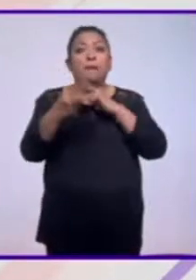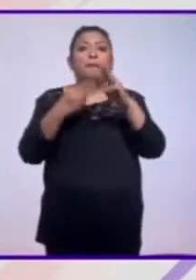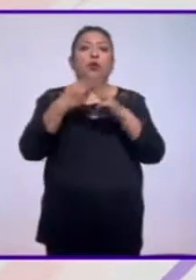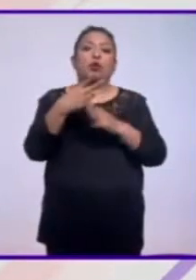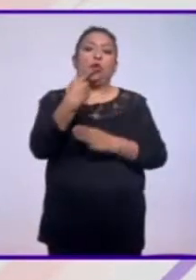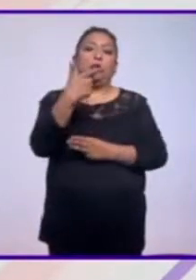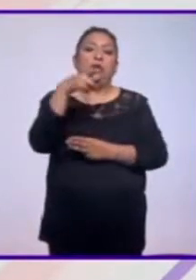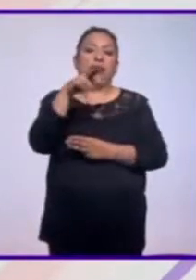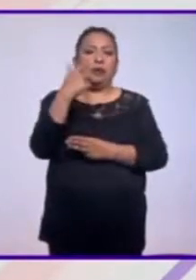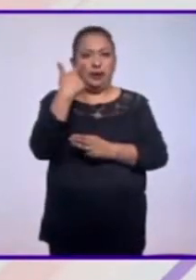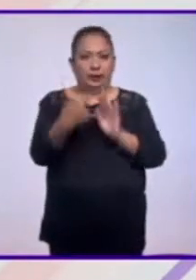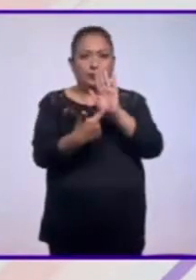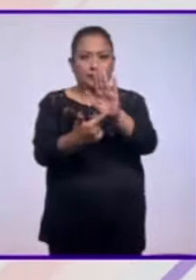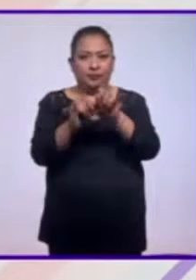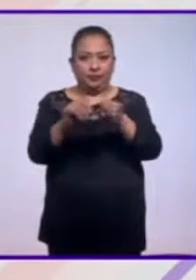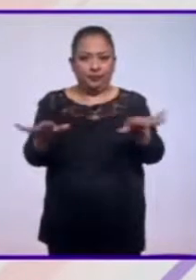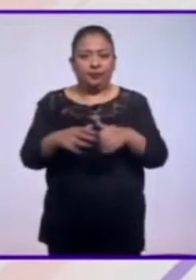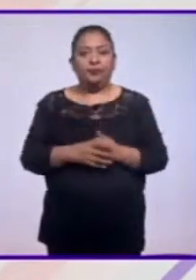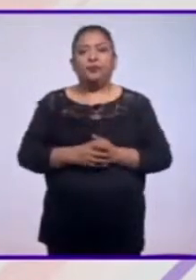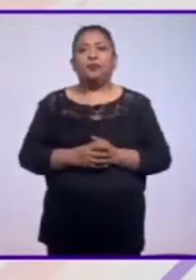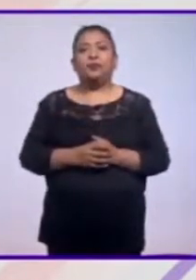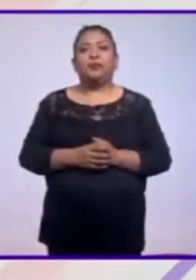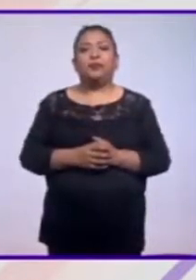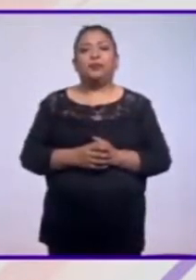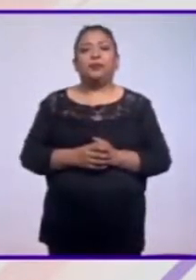prehispánico también presente. Vamos a verla.